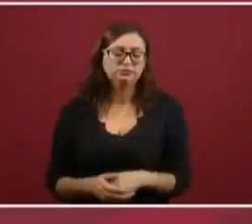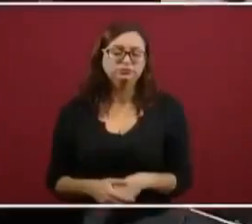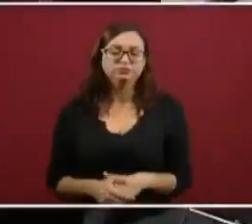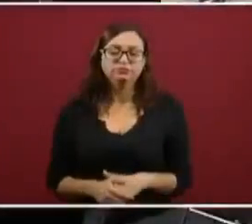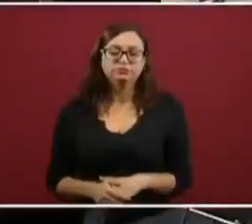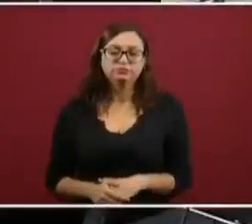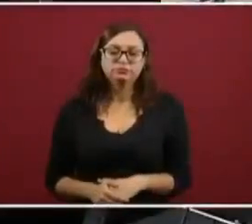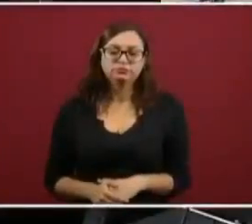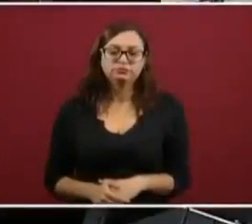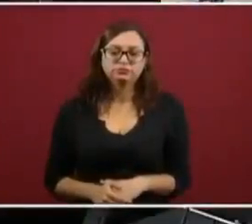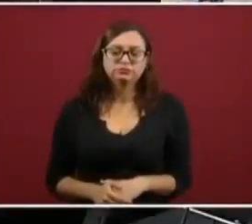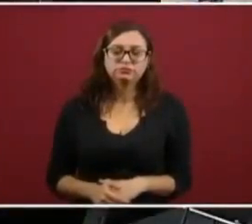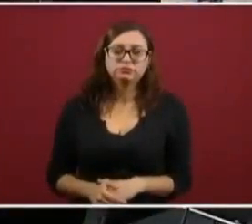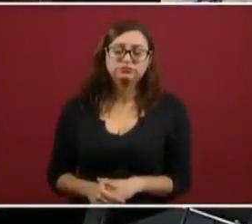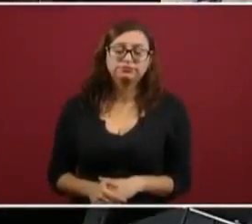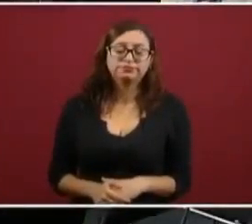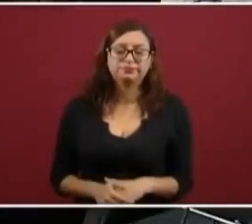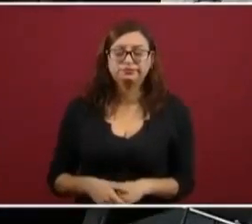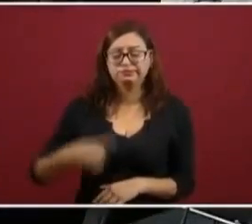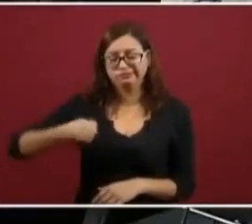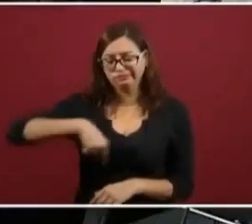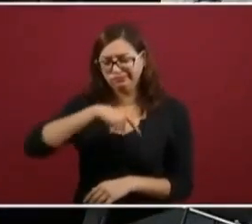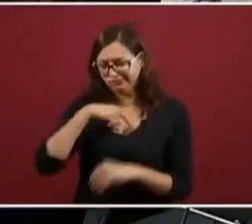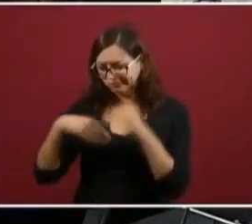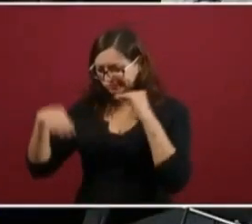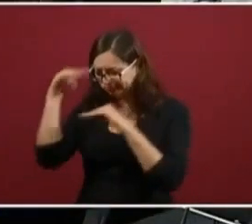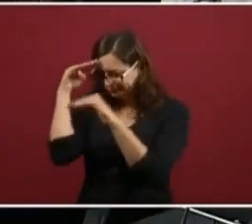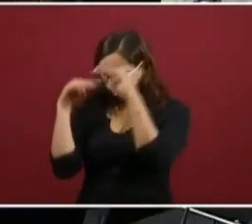nueva decidimos por lo